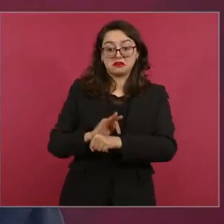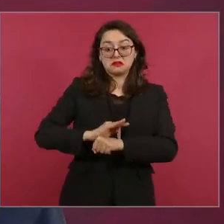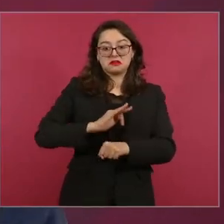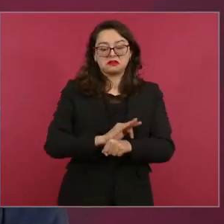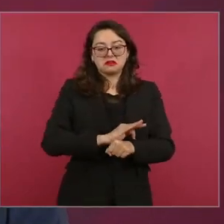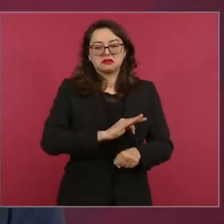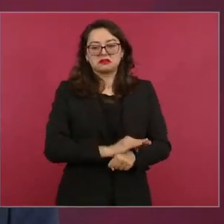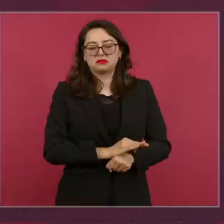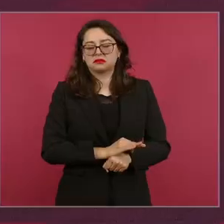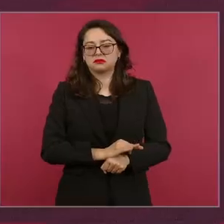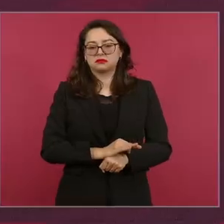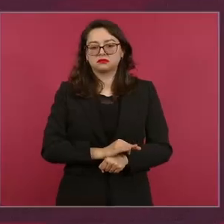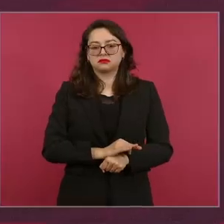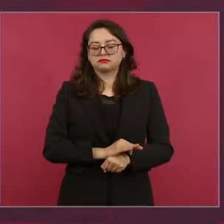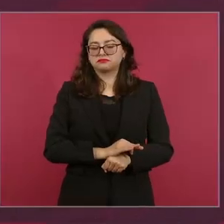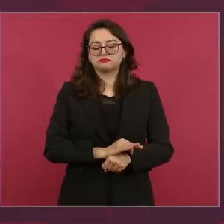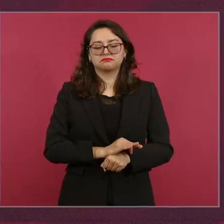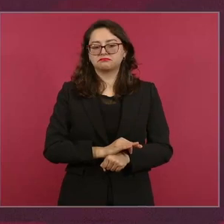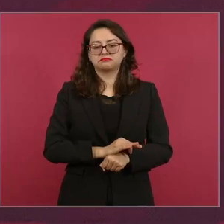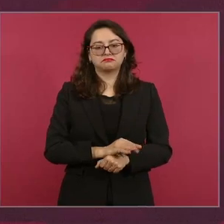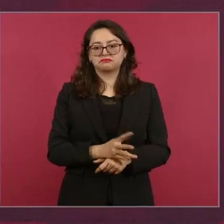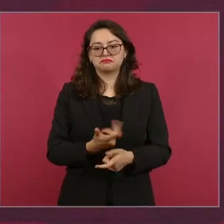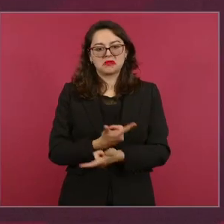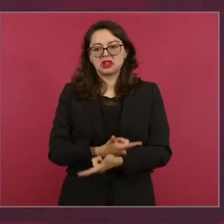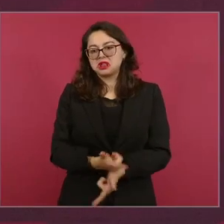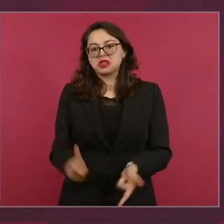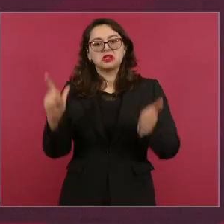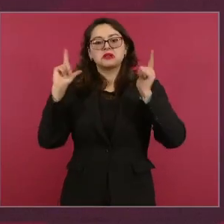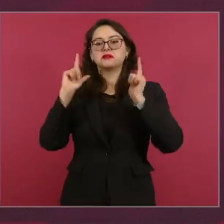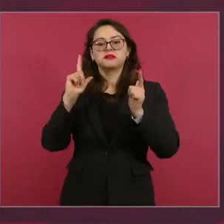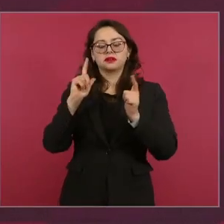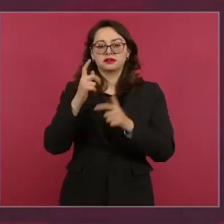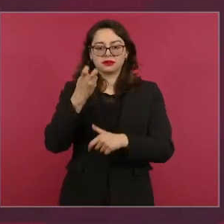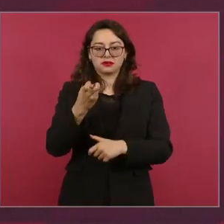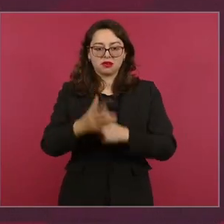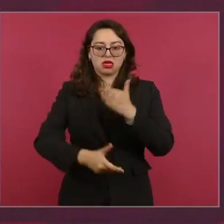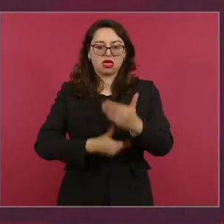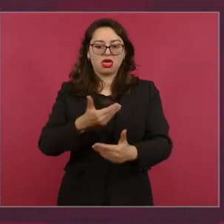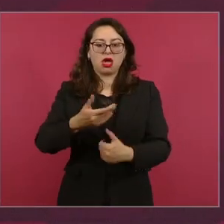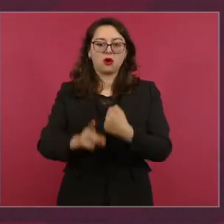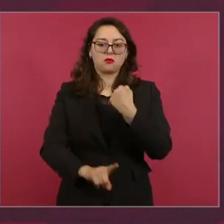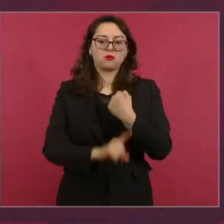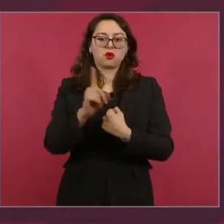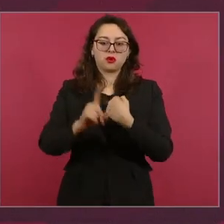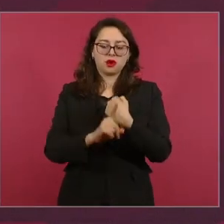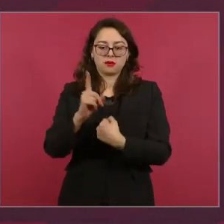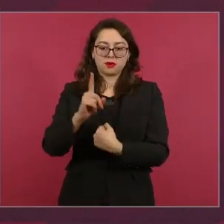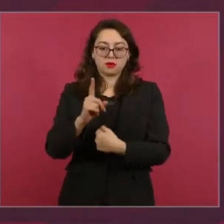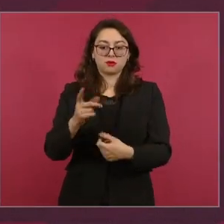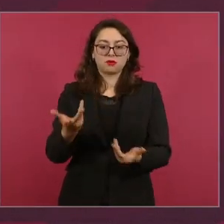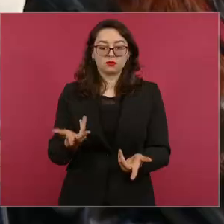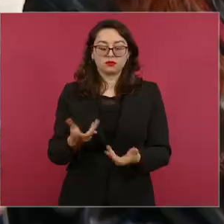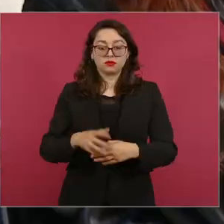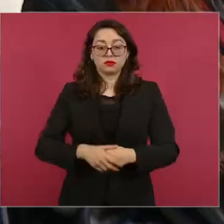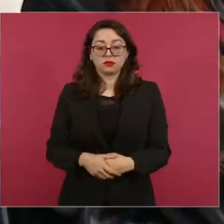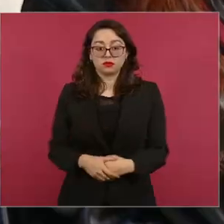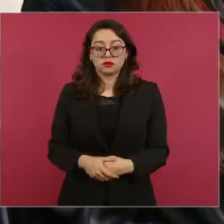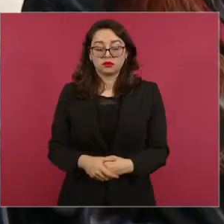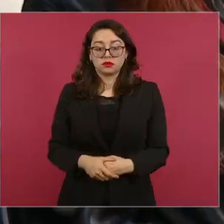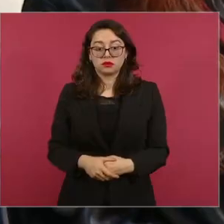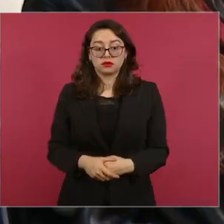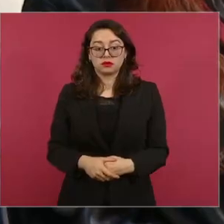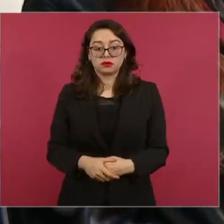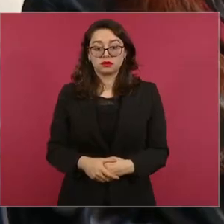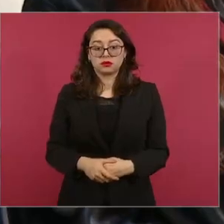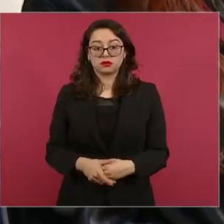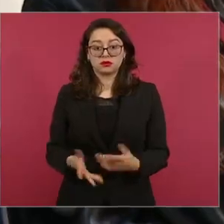a actuar sin límites, el que se puedan vender defensores las armas, como Ken Salazar, el que